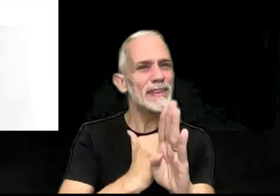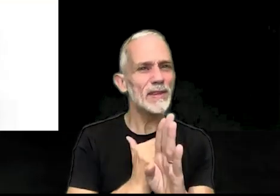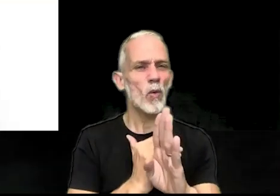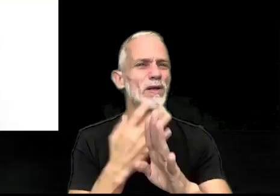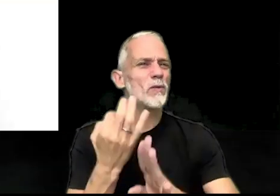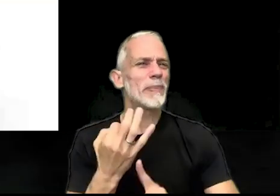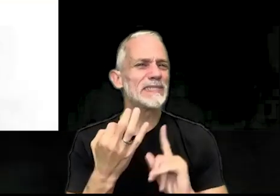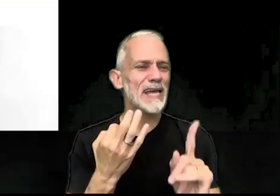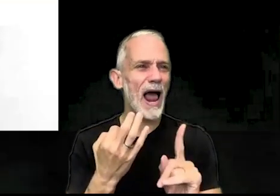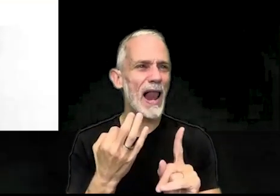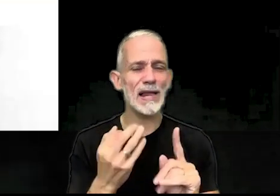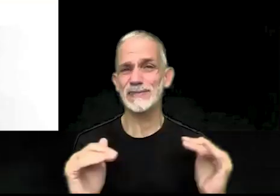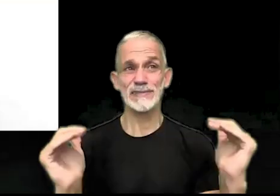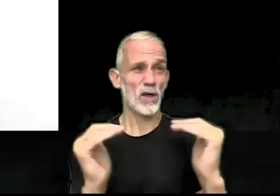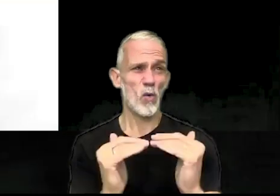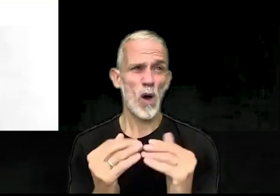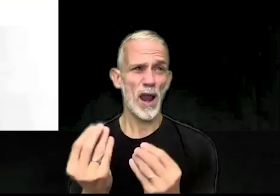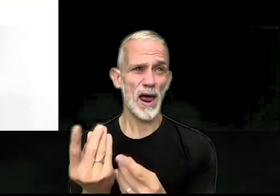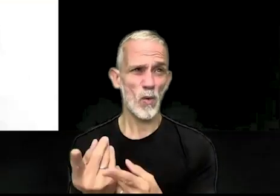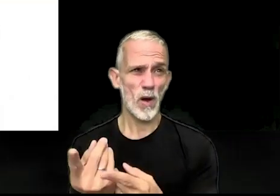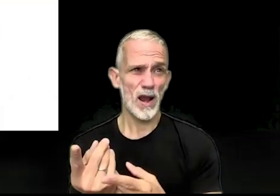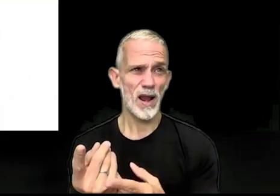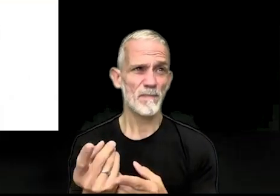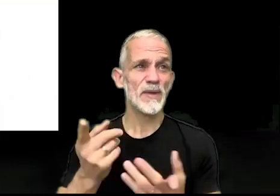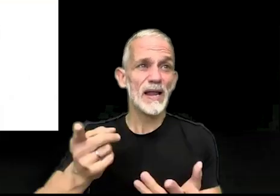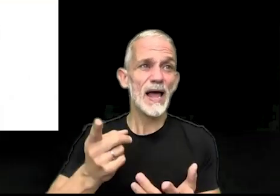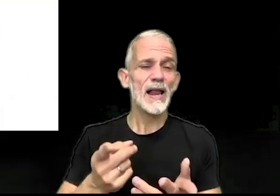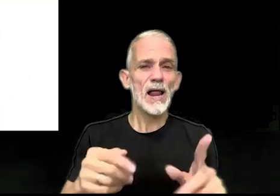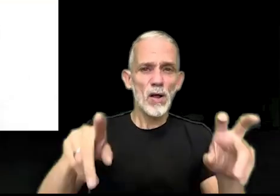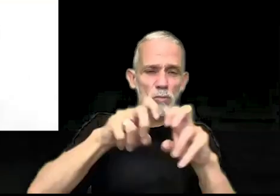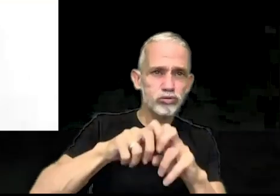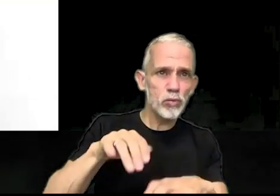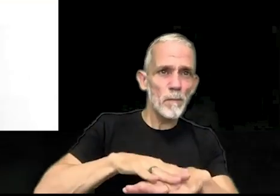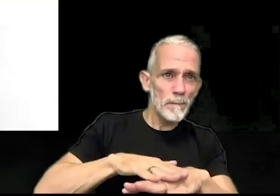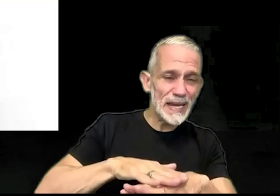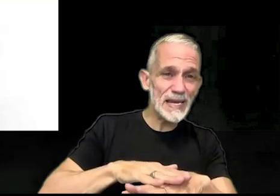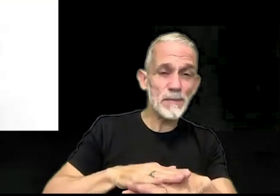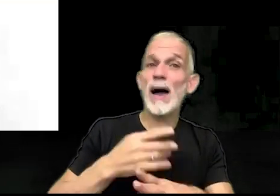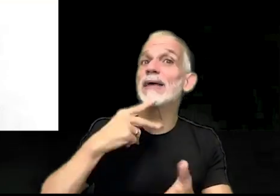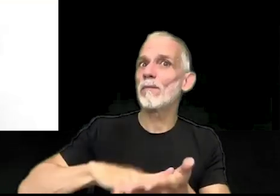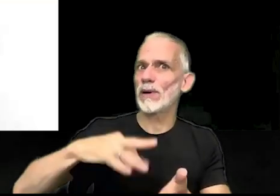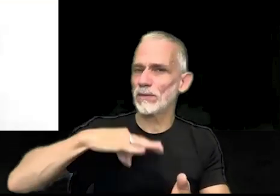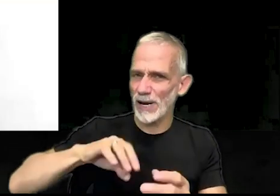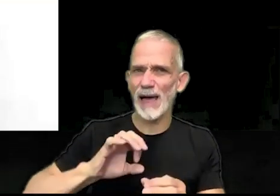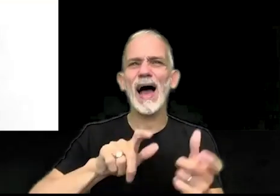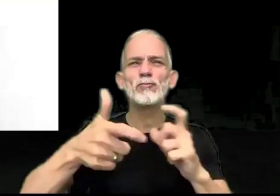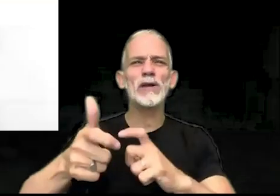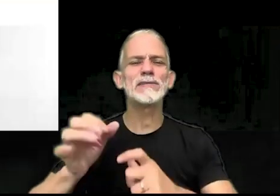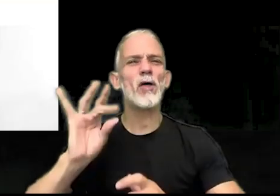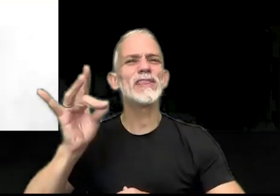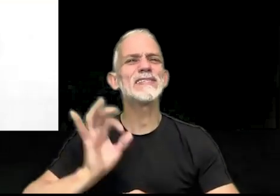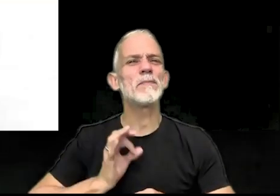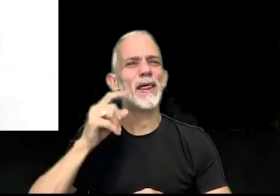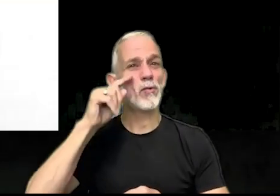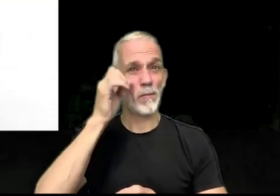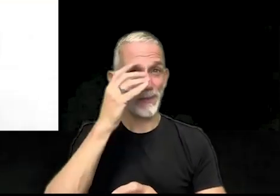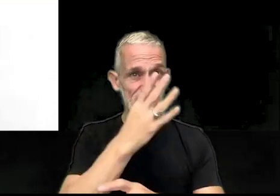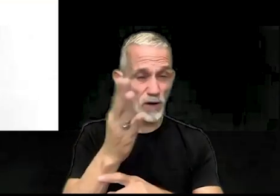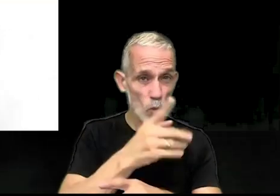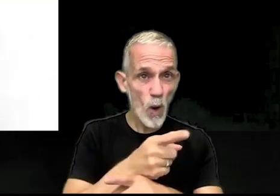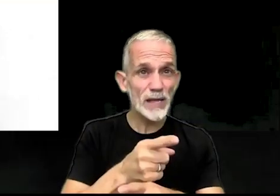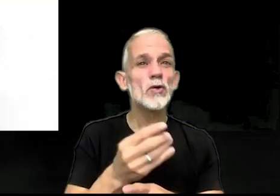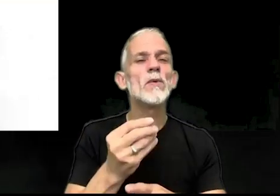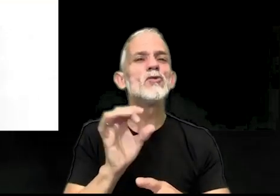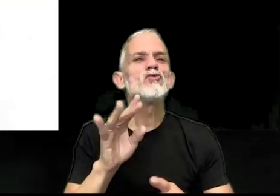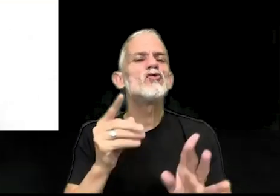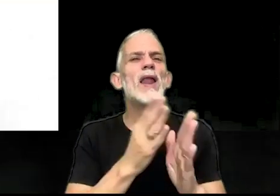deducción especial que es equivalente al monto de la ganancia mínima no imponible, actualizada a diciembre de 2024, pero